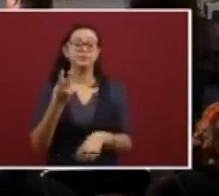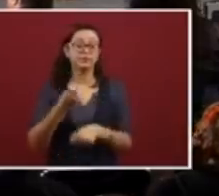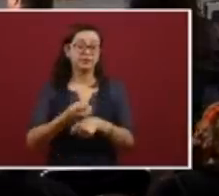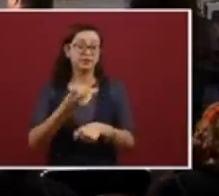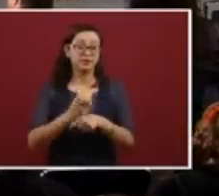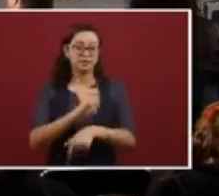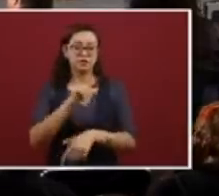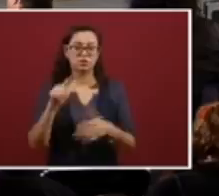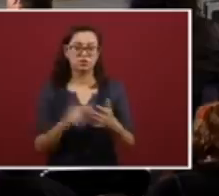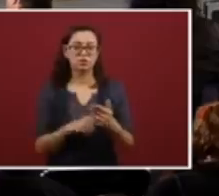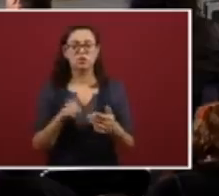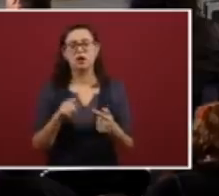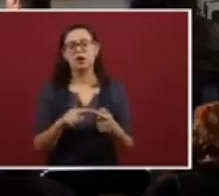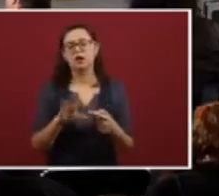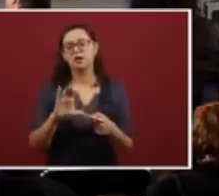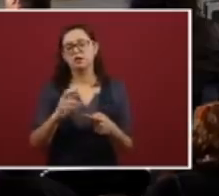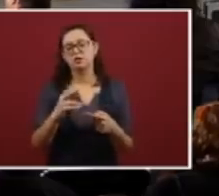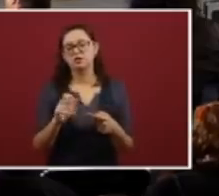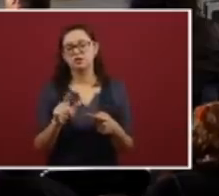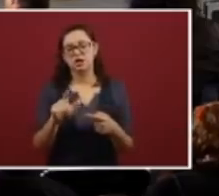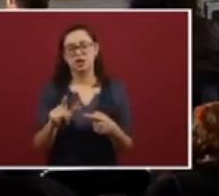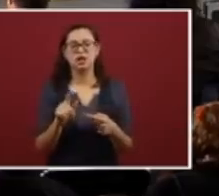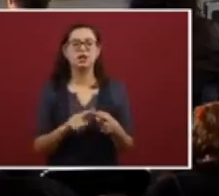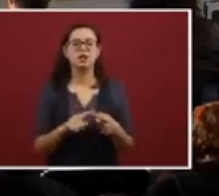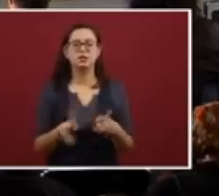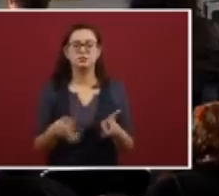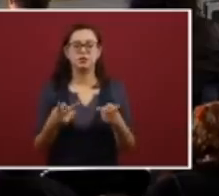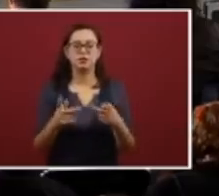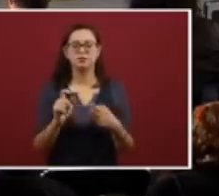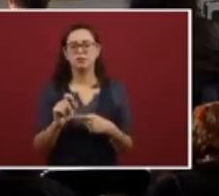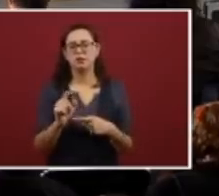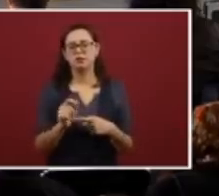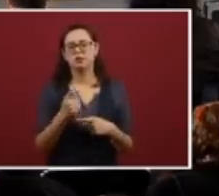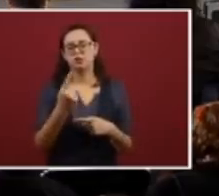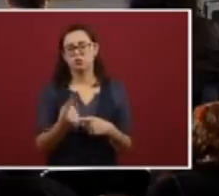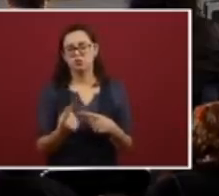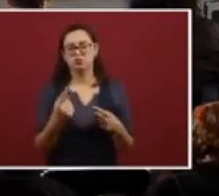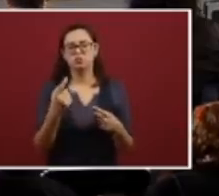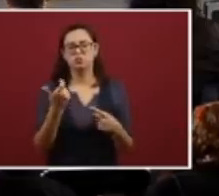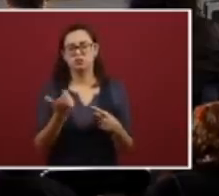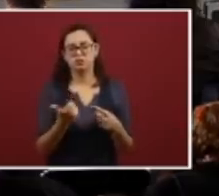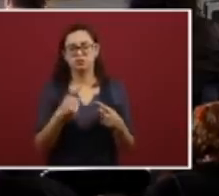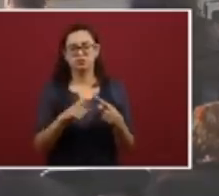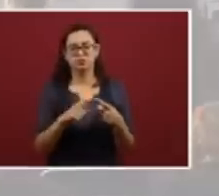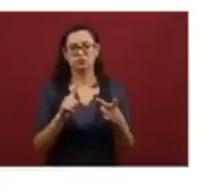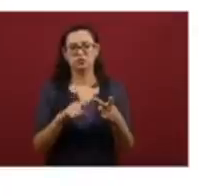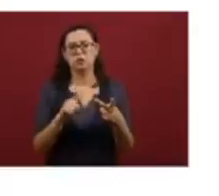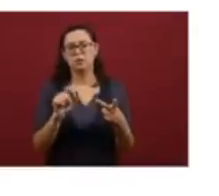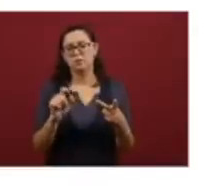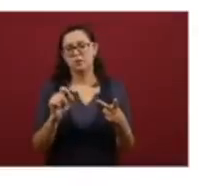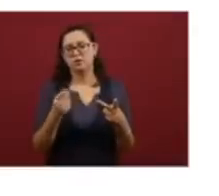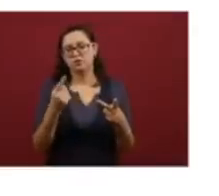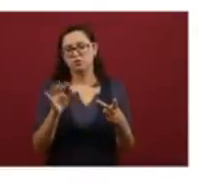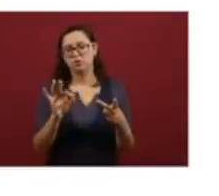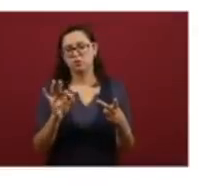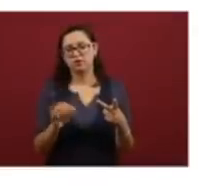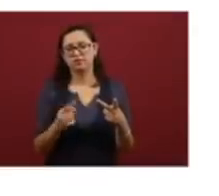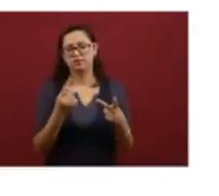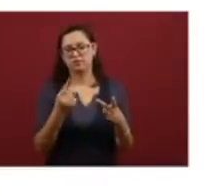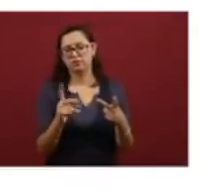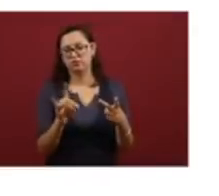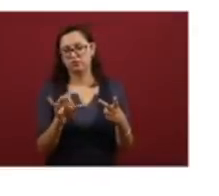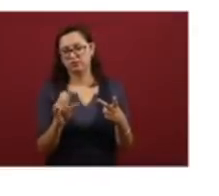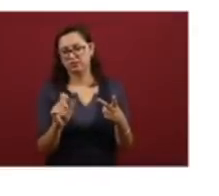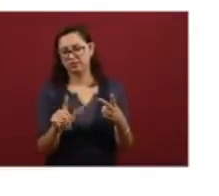él con un precio al público promedio de 21 pesos 51 centavos para 21 41 para el